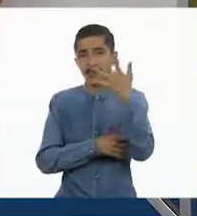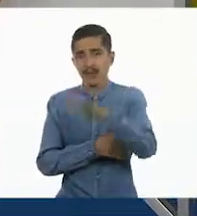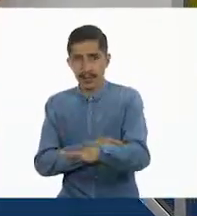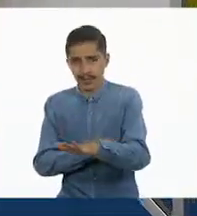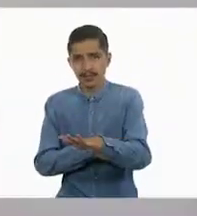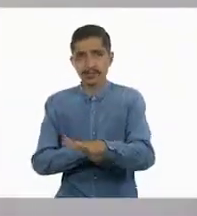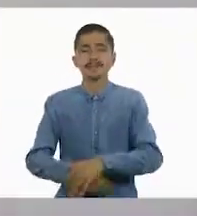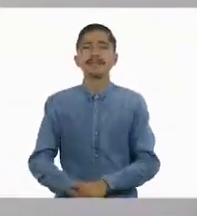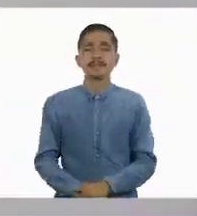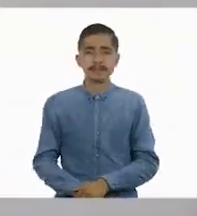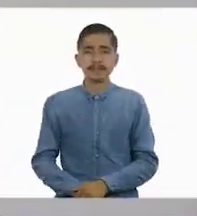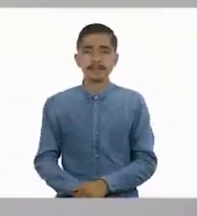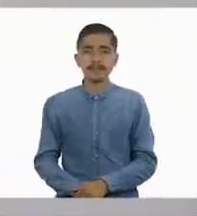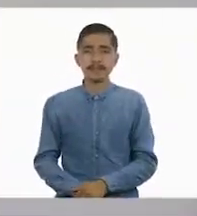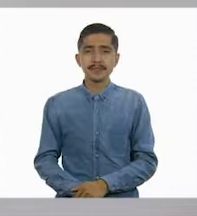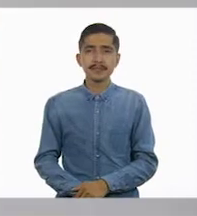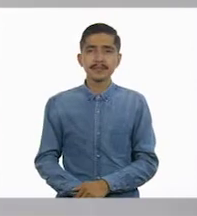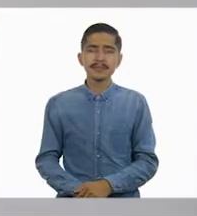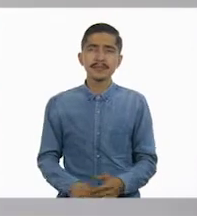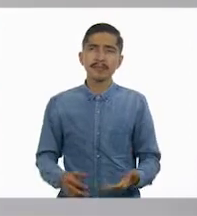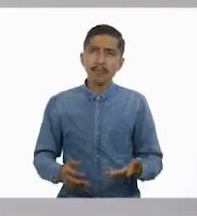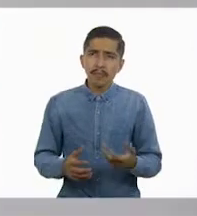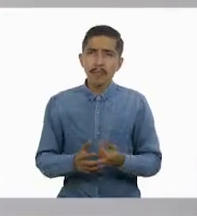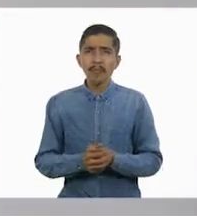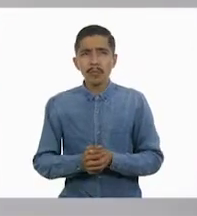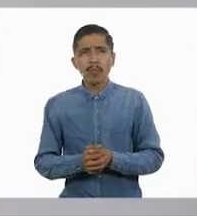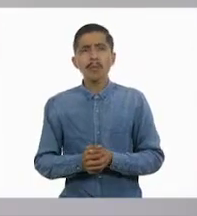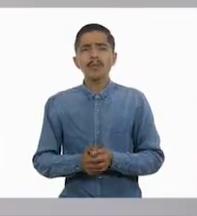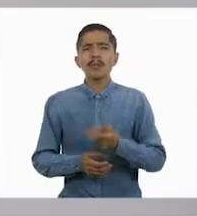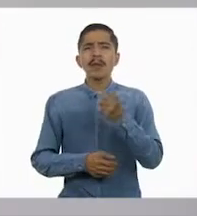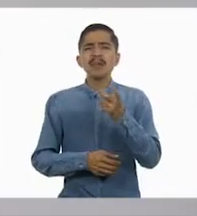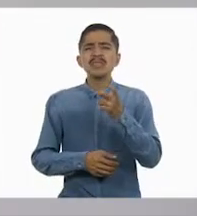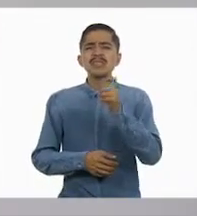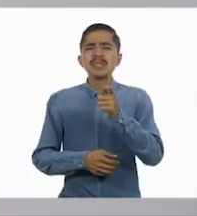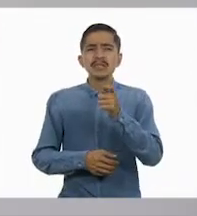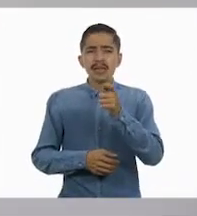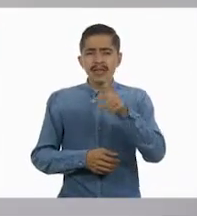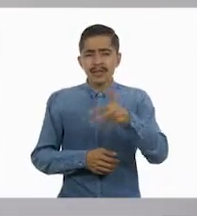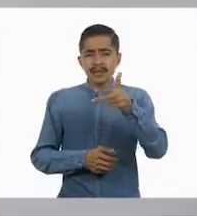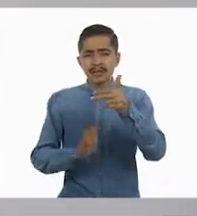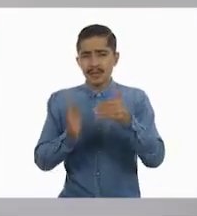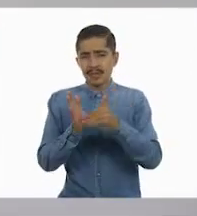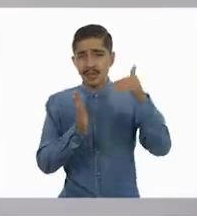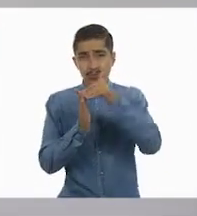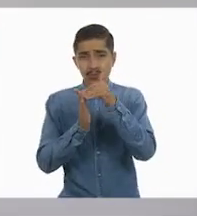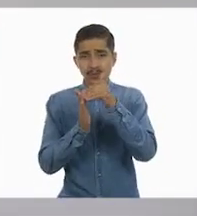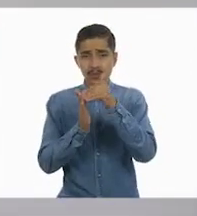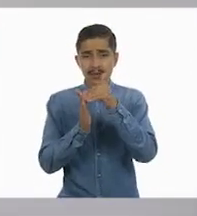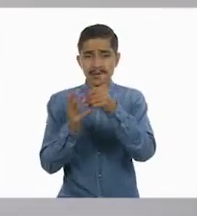1.553.110. Que el dato que tenemos son